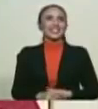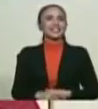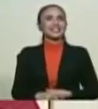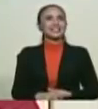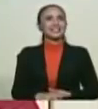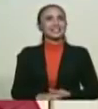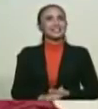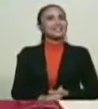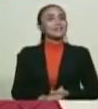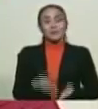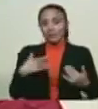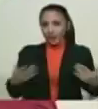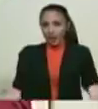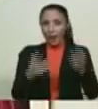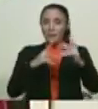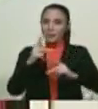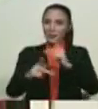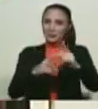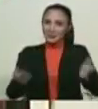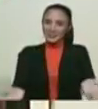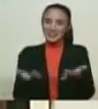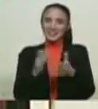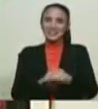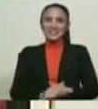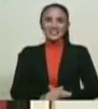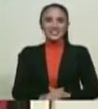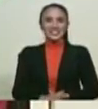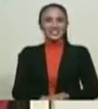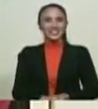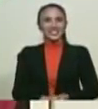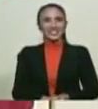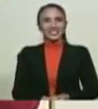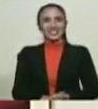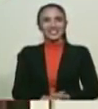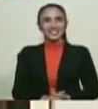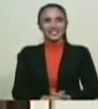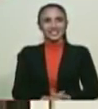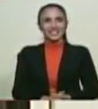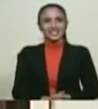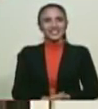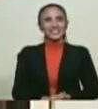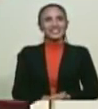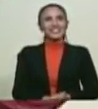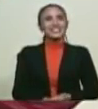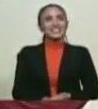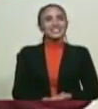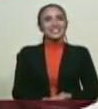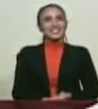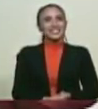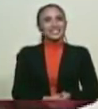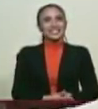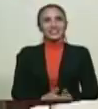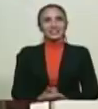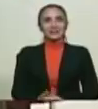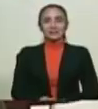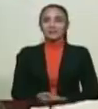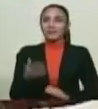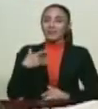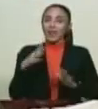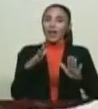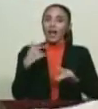Hay que producir. Yo pido, en 15 días. El 18 vamos a